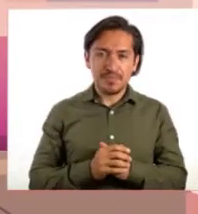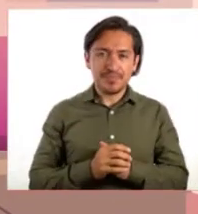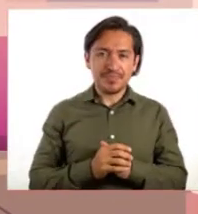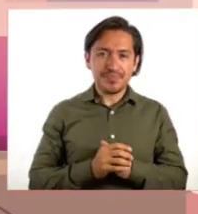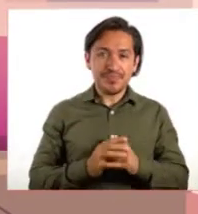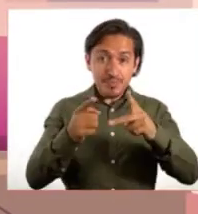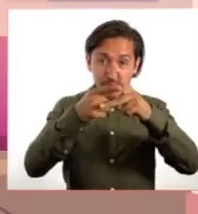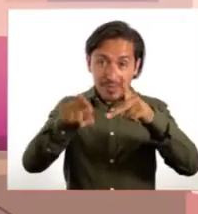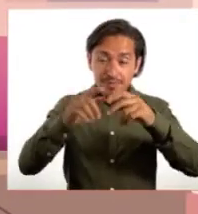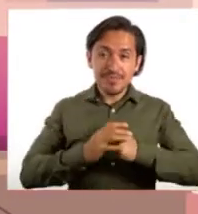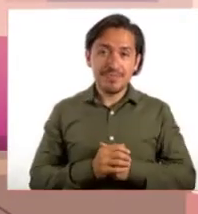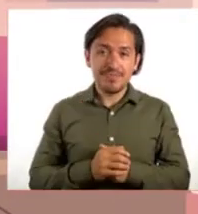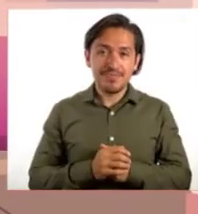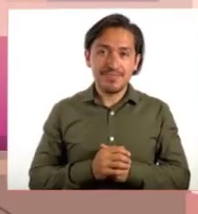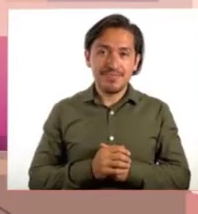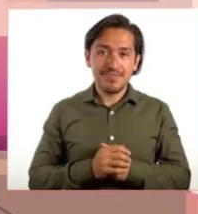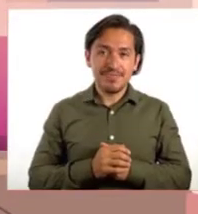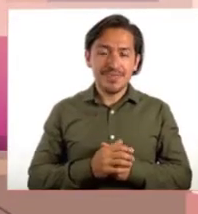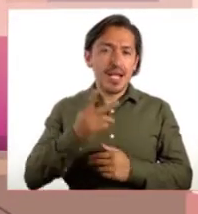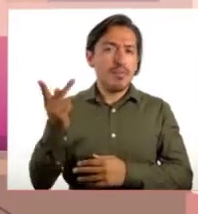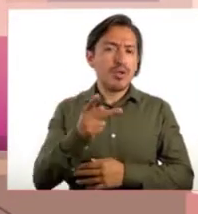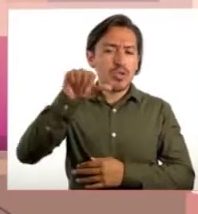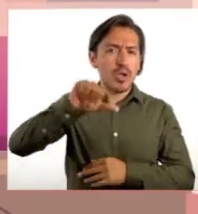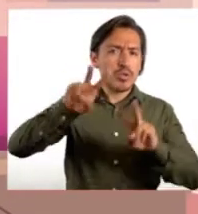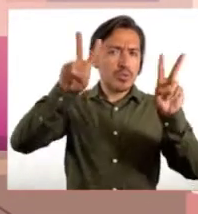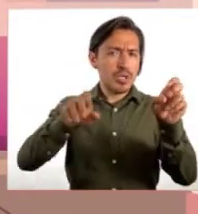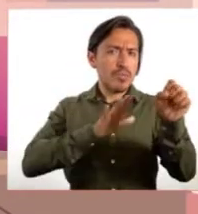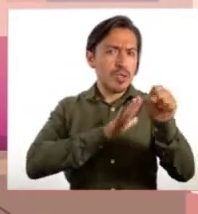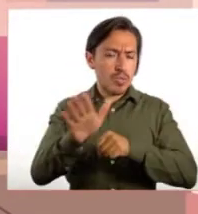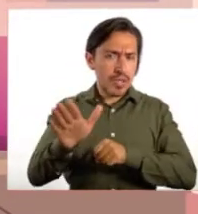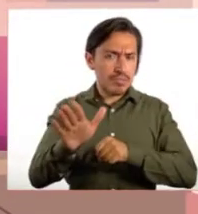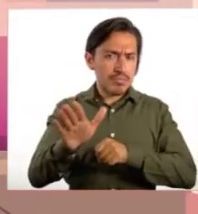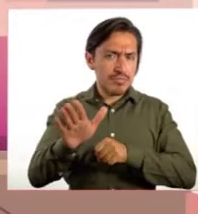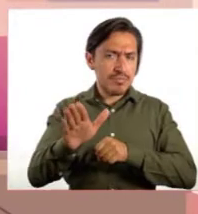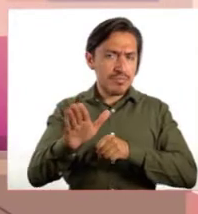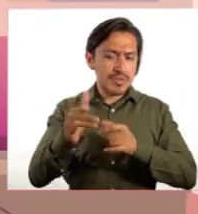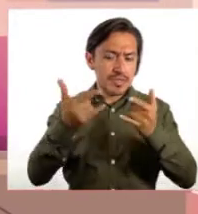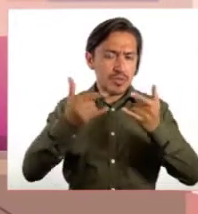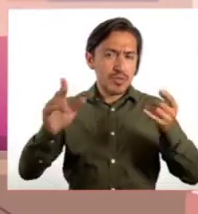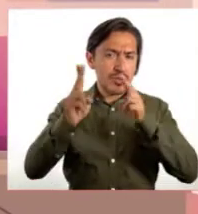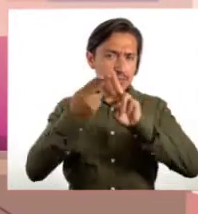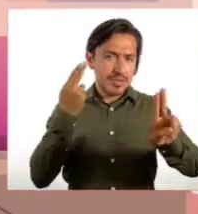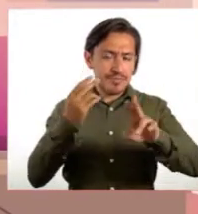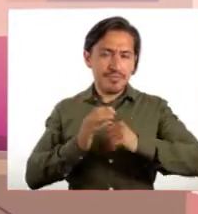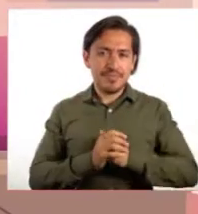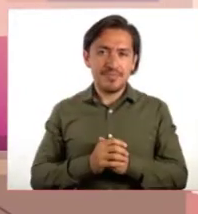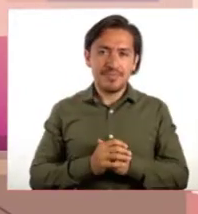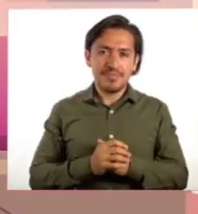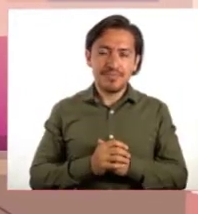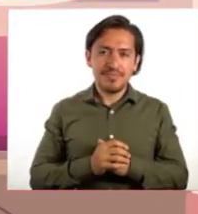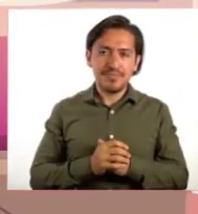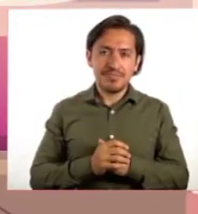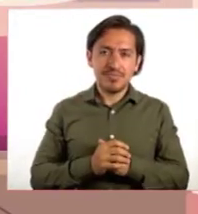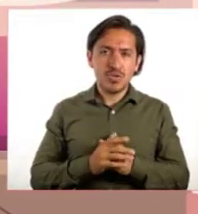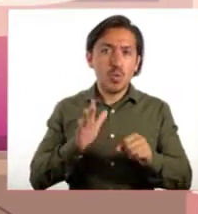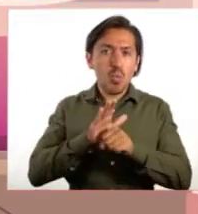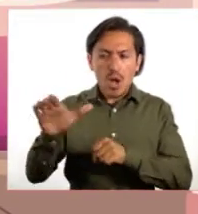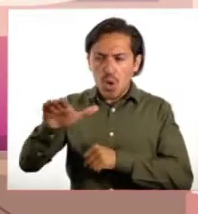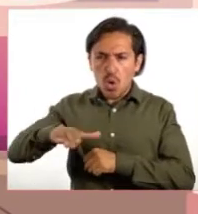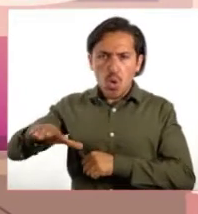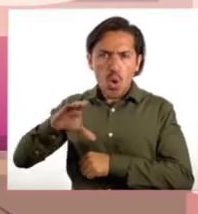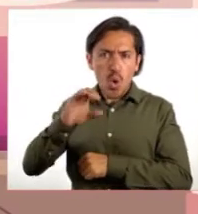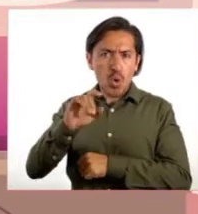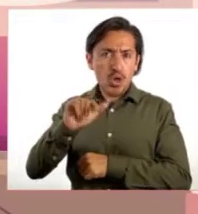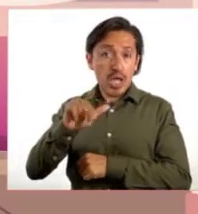¡Sí! ¡Comencemos! La pregunta de hoy es del eje temático Historia Universal. ¿Qué colonia española